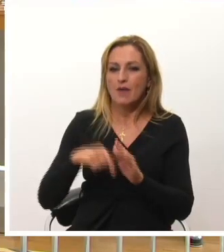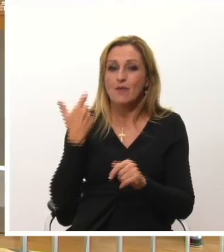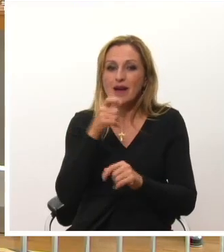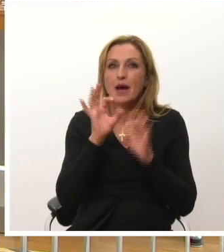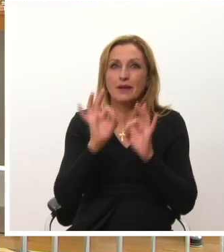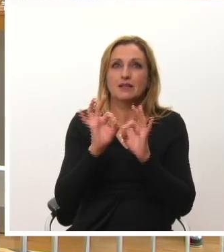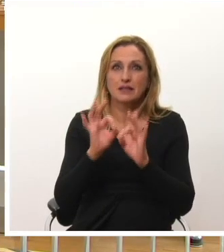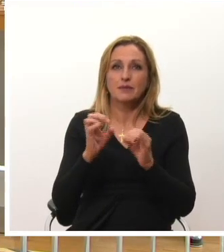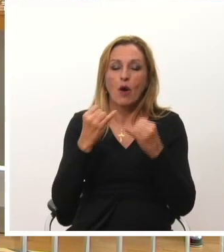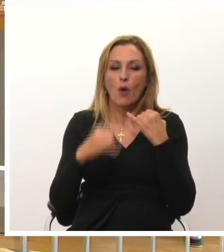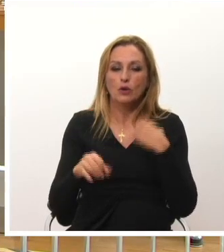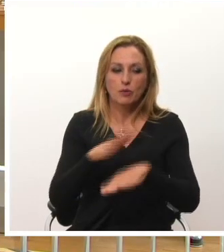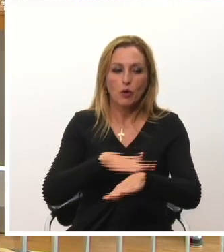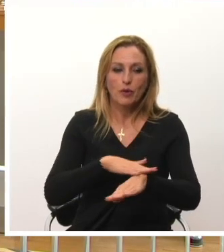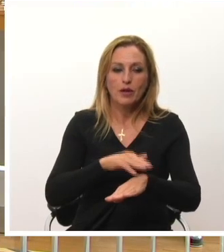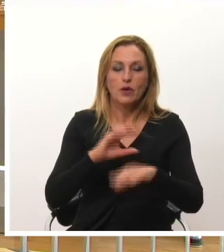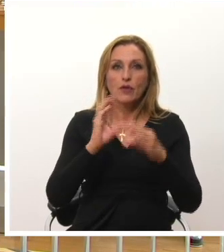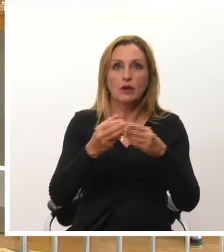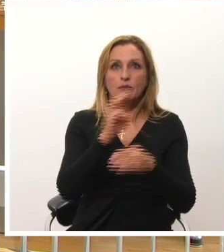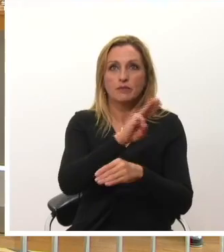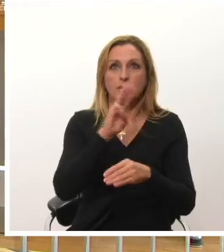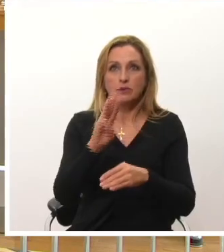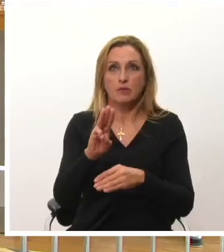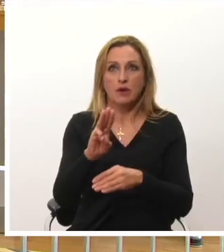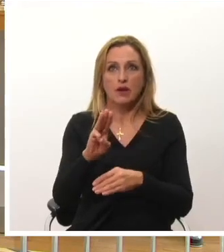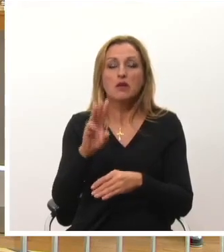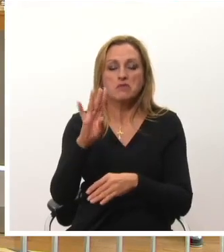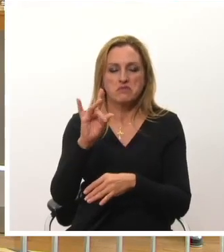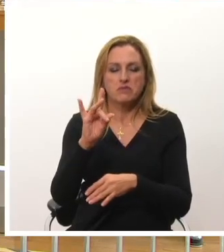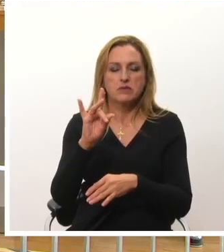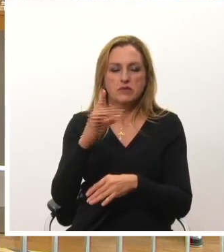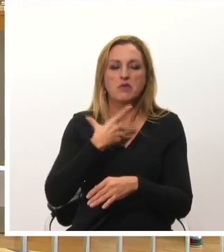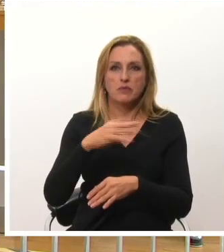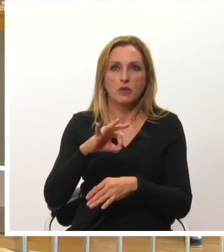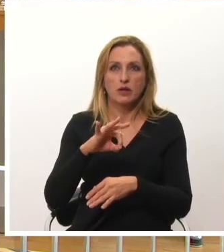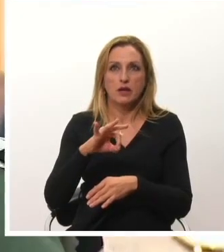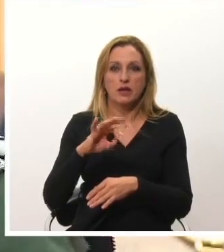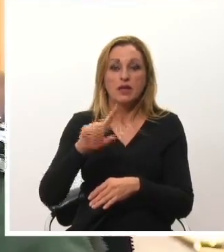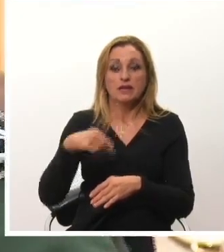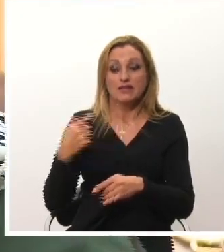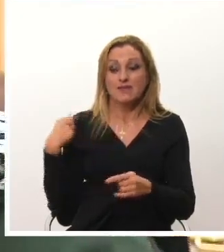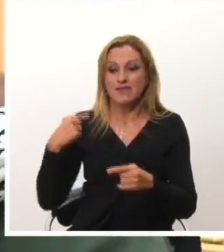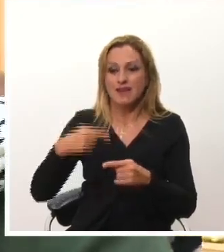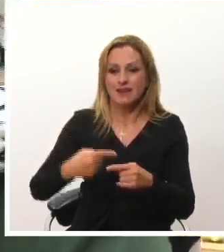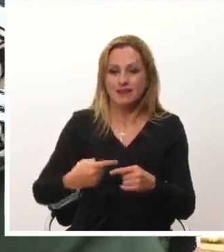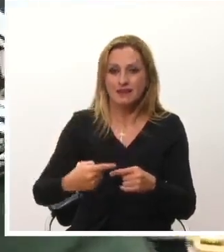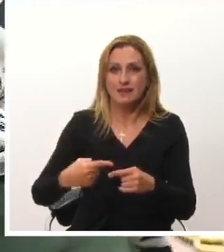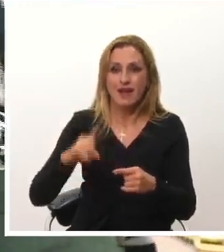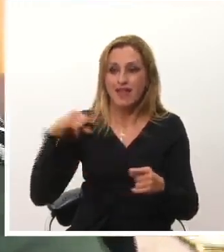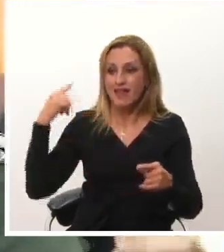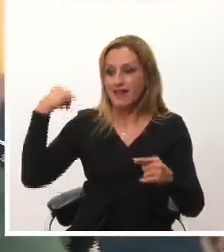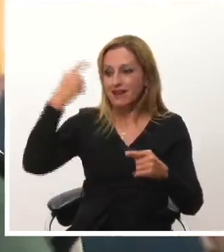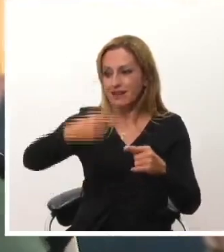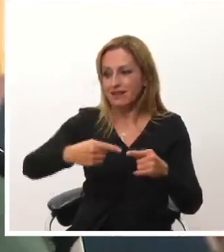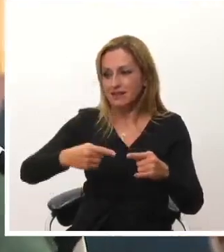último gobierno del partido popular puede ser Sí sí sí y habló también de herencia y habló también de herencia de